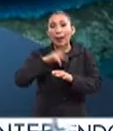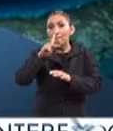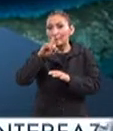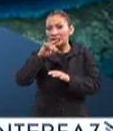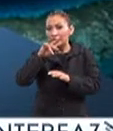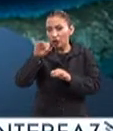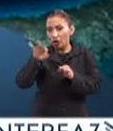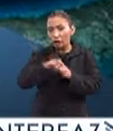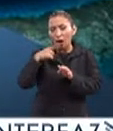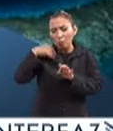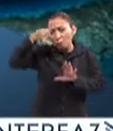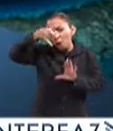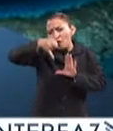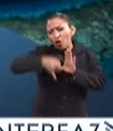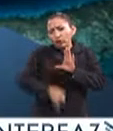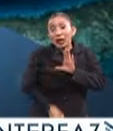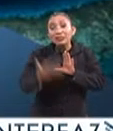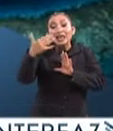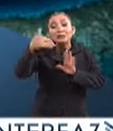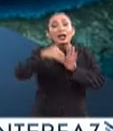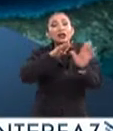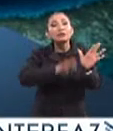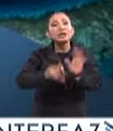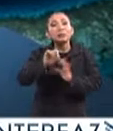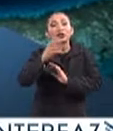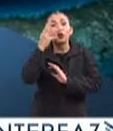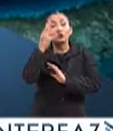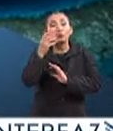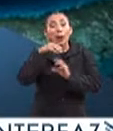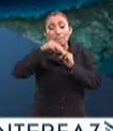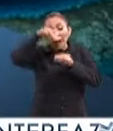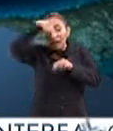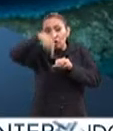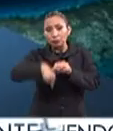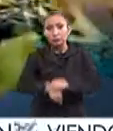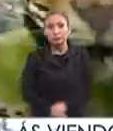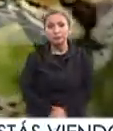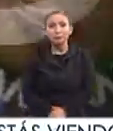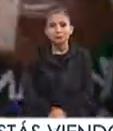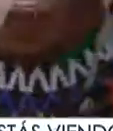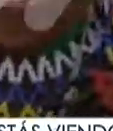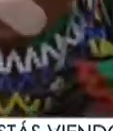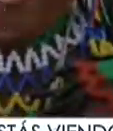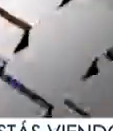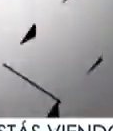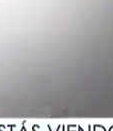el Pacífico. Tiene una profundidad de 10.924 metros.